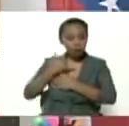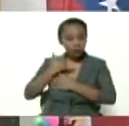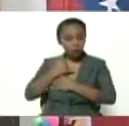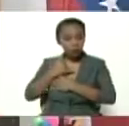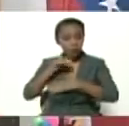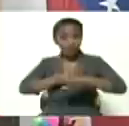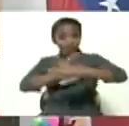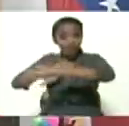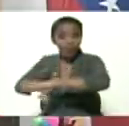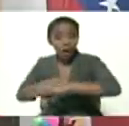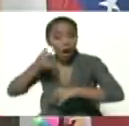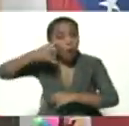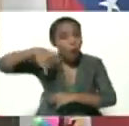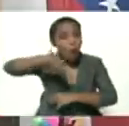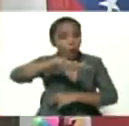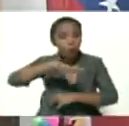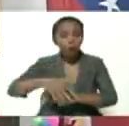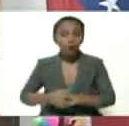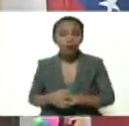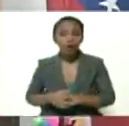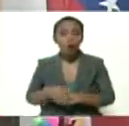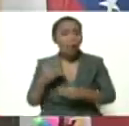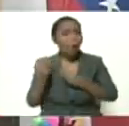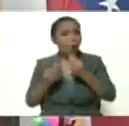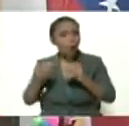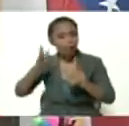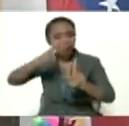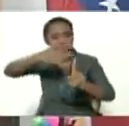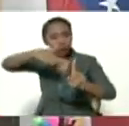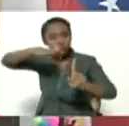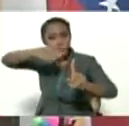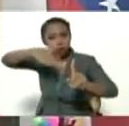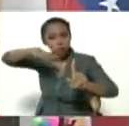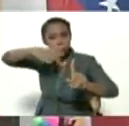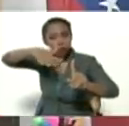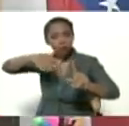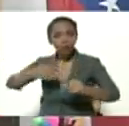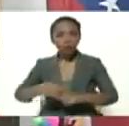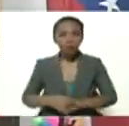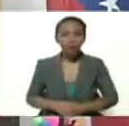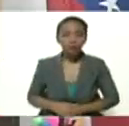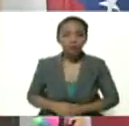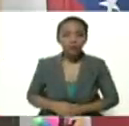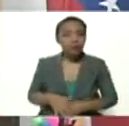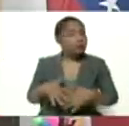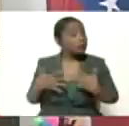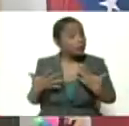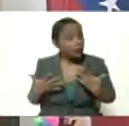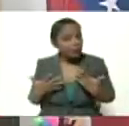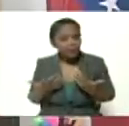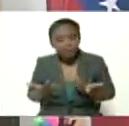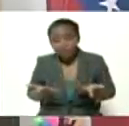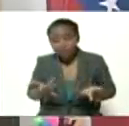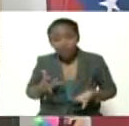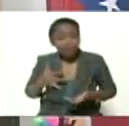a nuestro pueblo de conspiraciones que